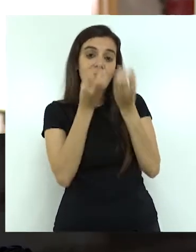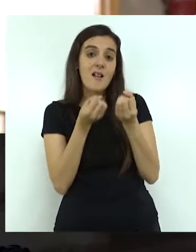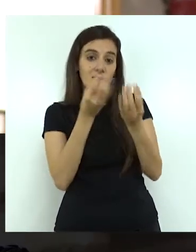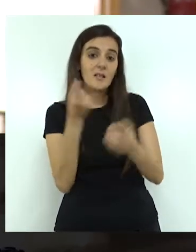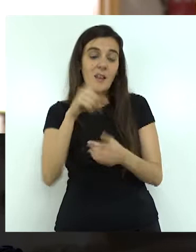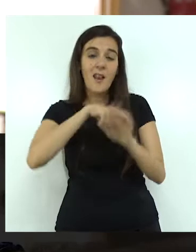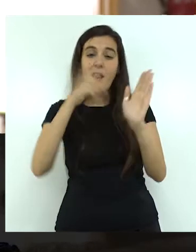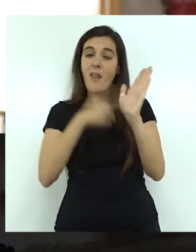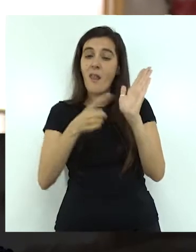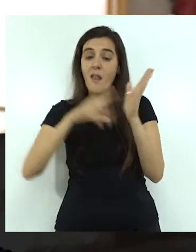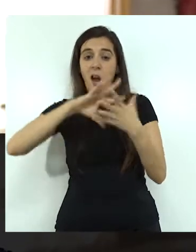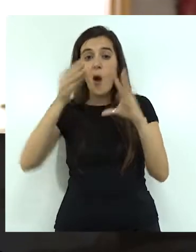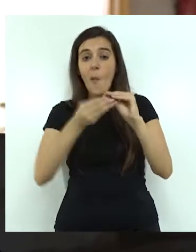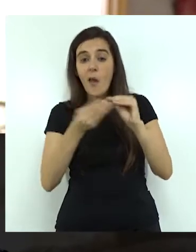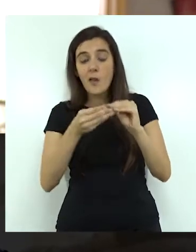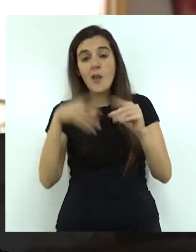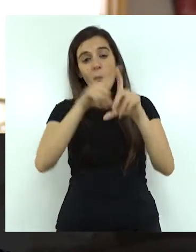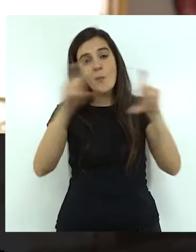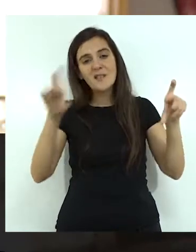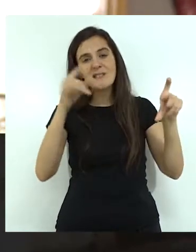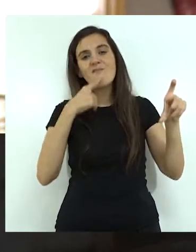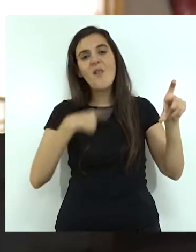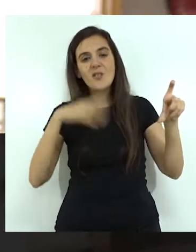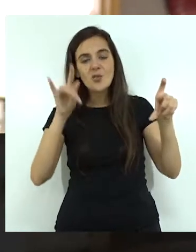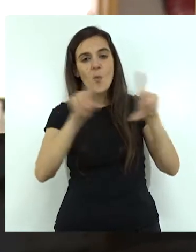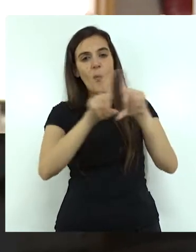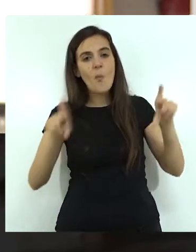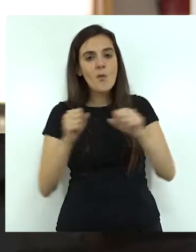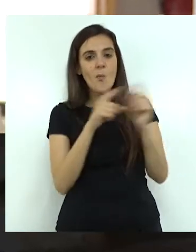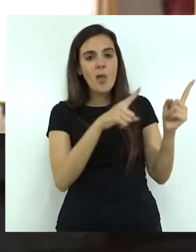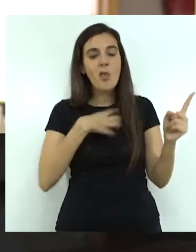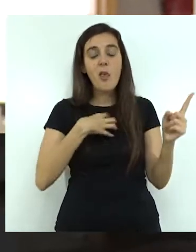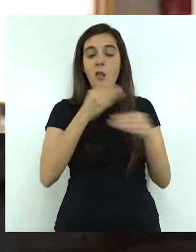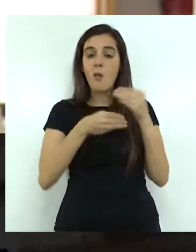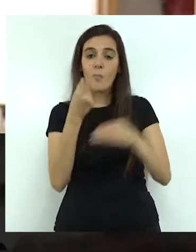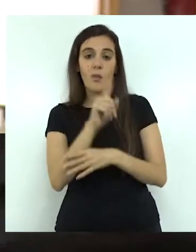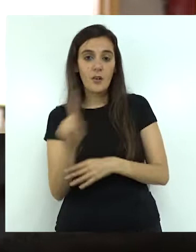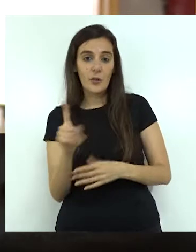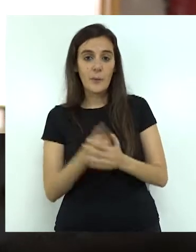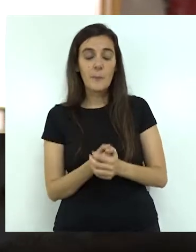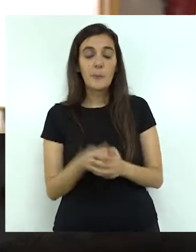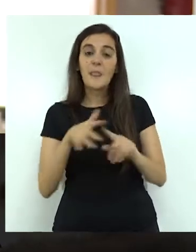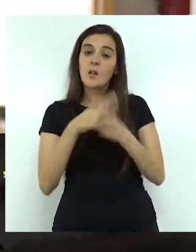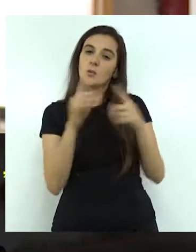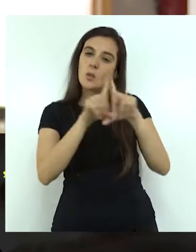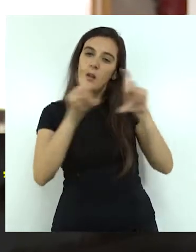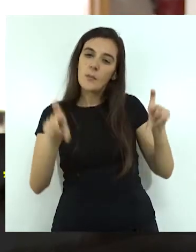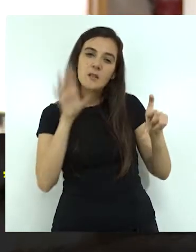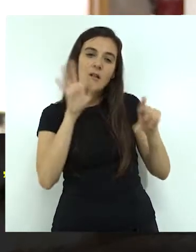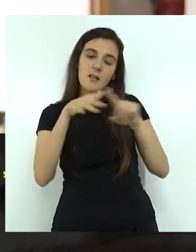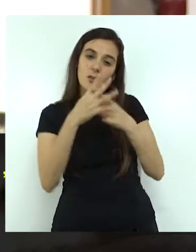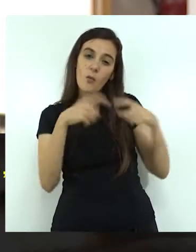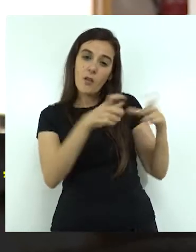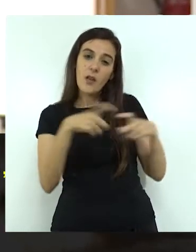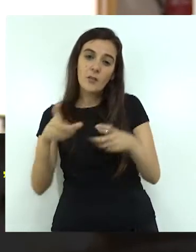muchas empresas dicen que me han dicho que yo como siempre sale transporte no aplicar posible aplicar hay algunas empresas o en este caso sectores que en una plica